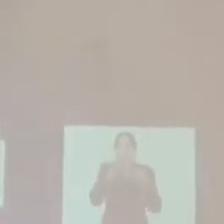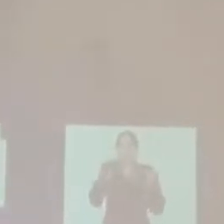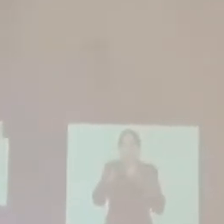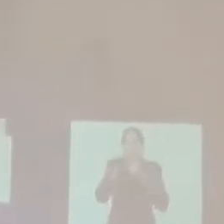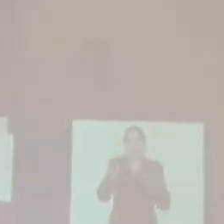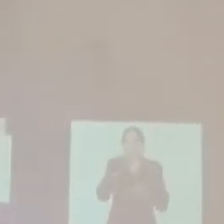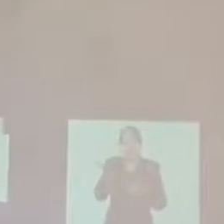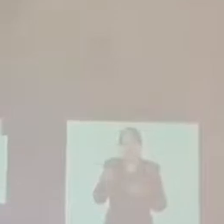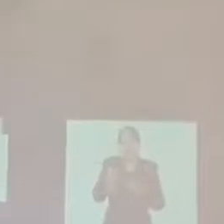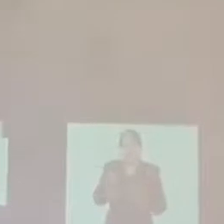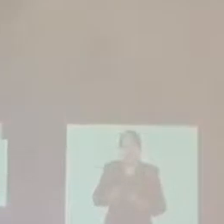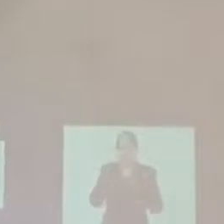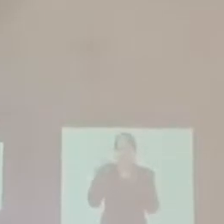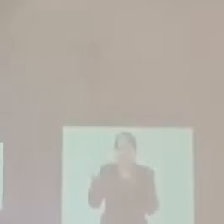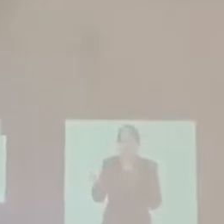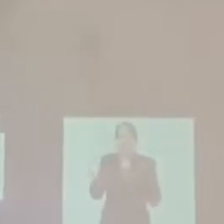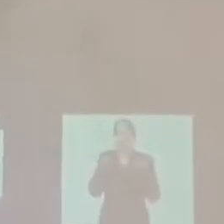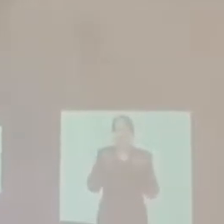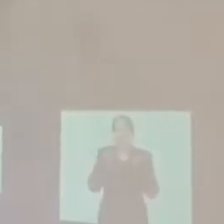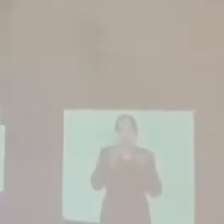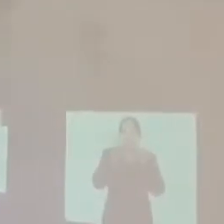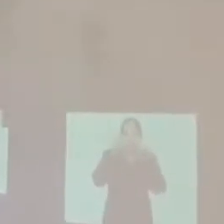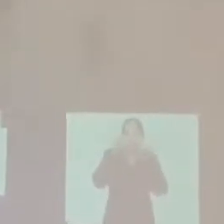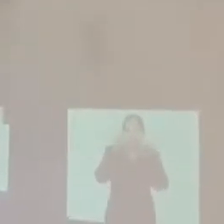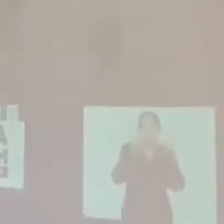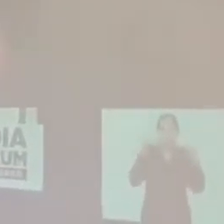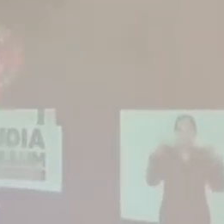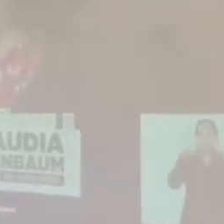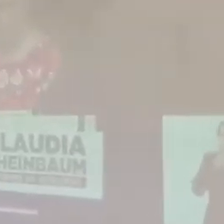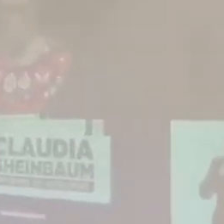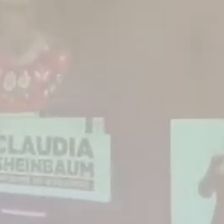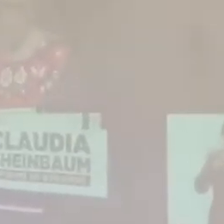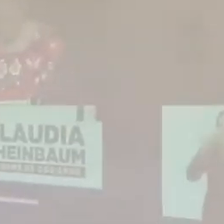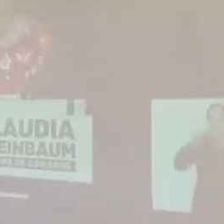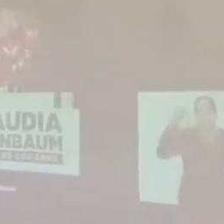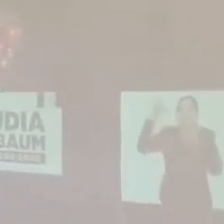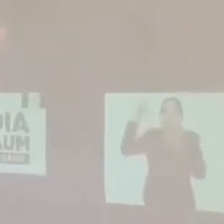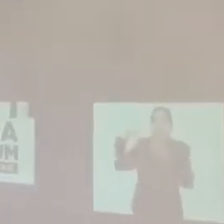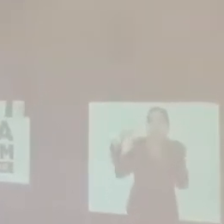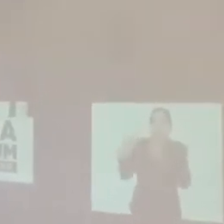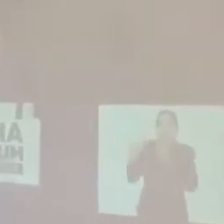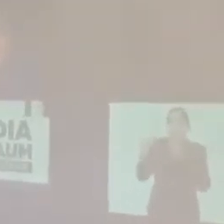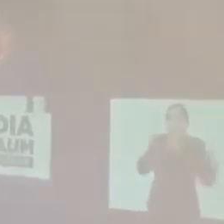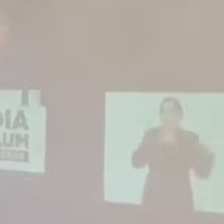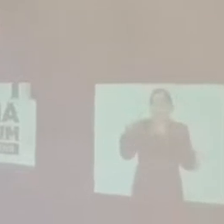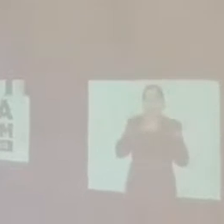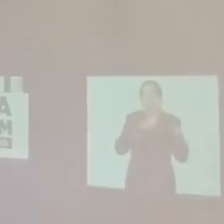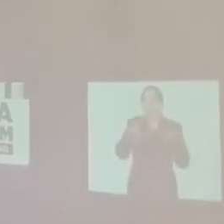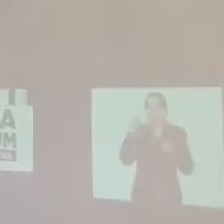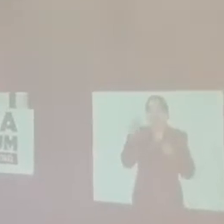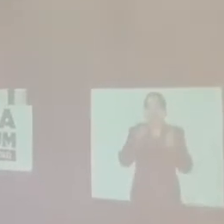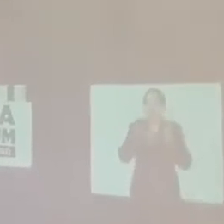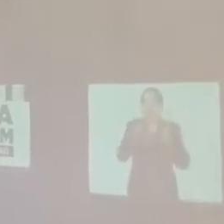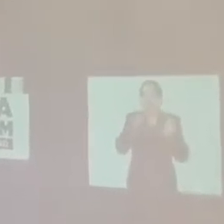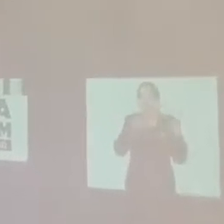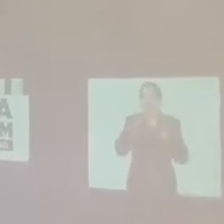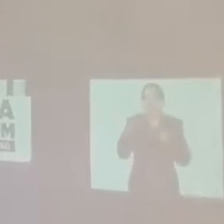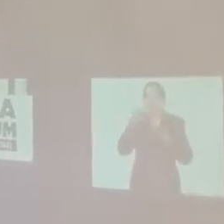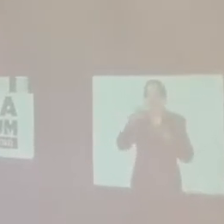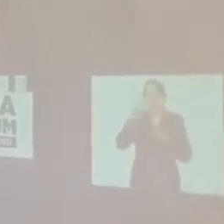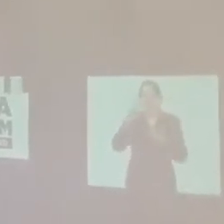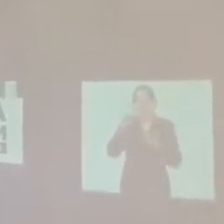realizando en la Ciudad de México, por lo que una lona de que iniciamos esta transmisión